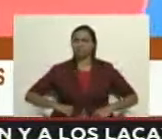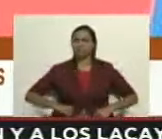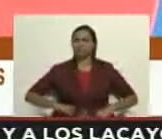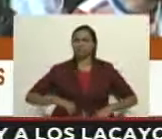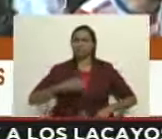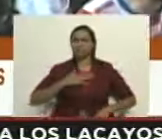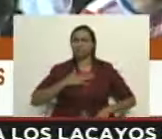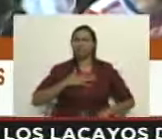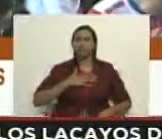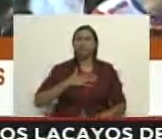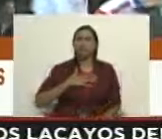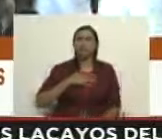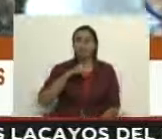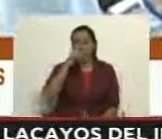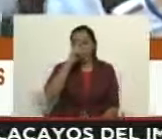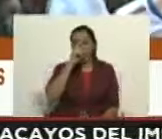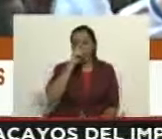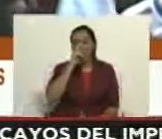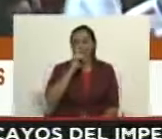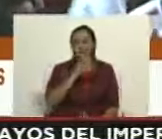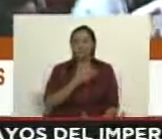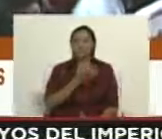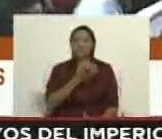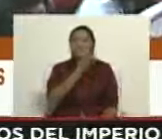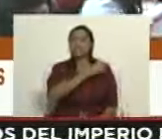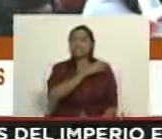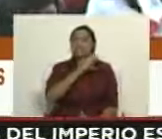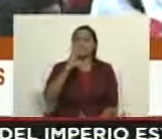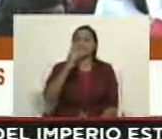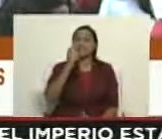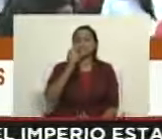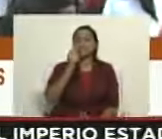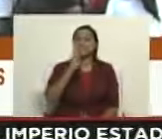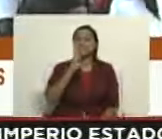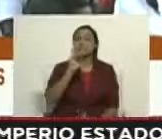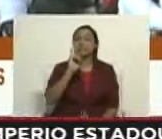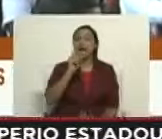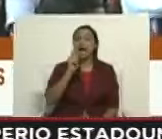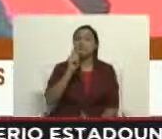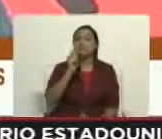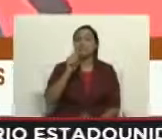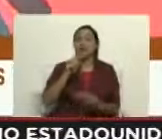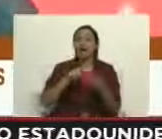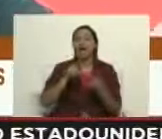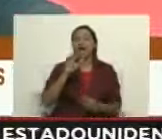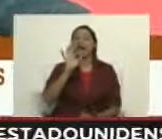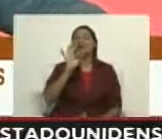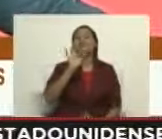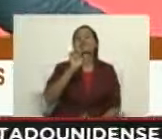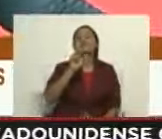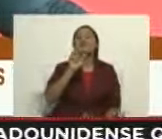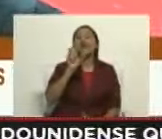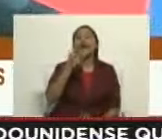tenía el grado de capitán de fragata. Capitán de fragata es comandante de